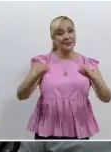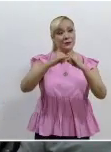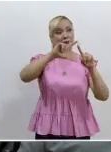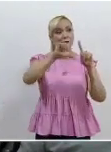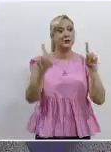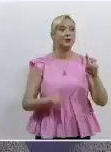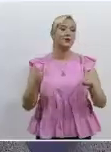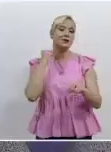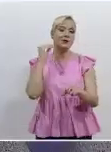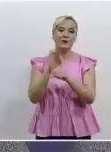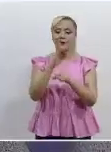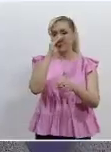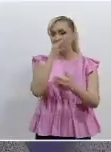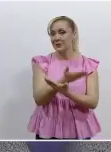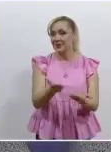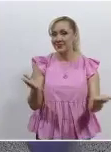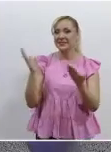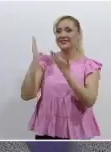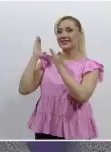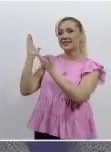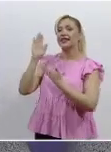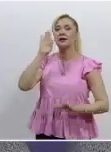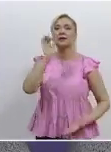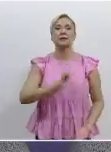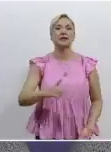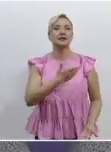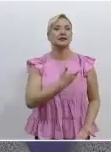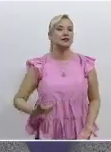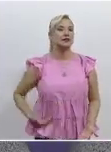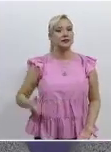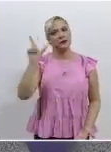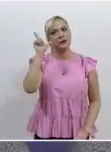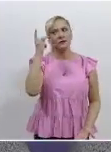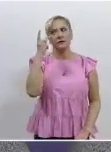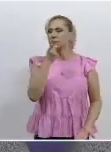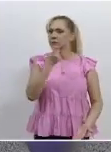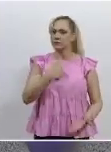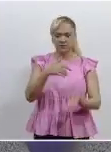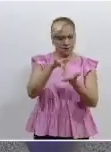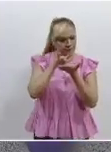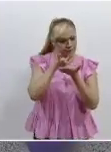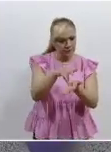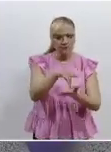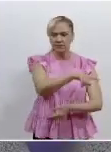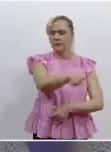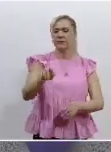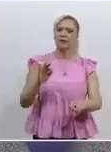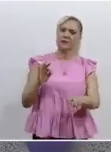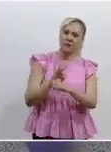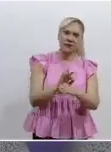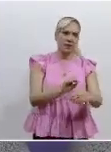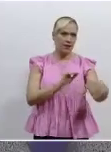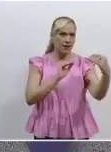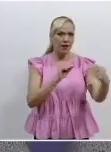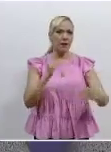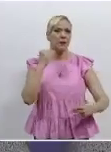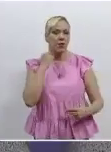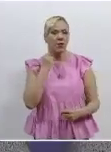Federal de Defensoría Pública, la ministra presidenta subrayó su apoyo para que defensoras y defensores